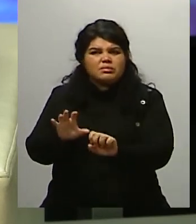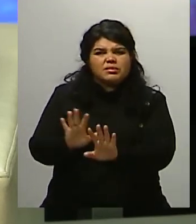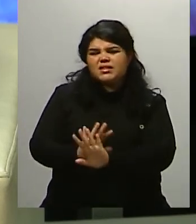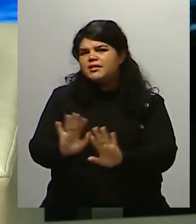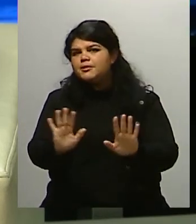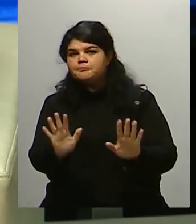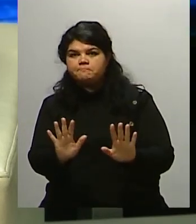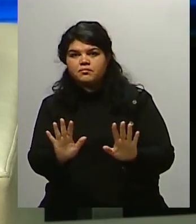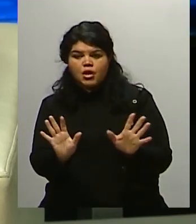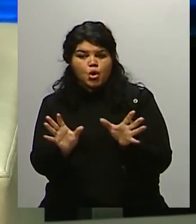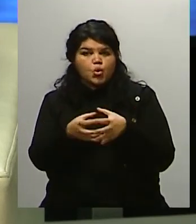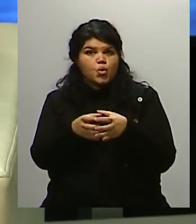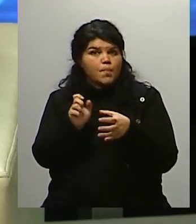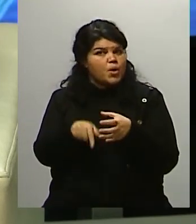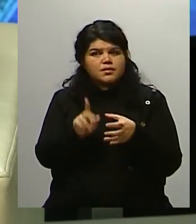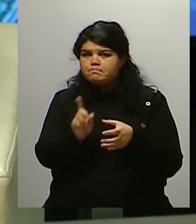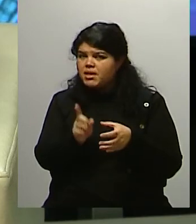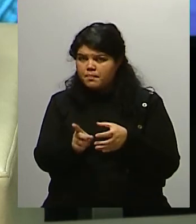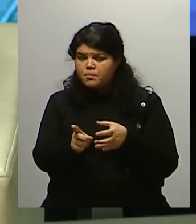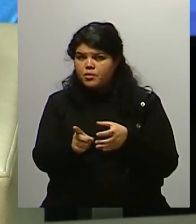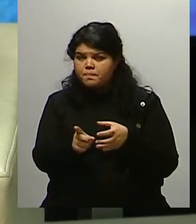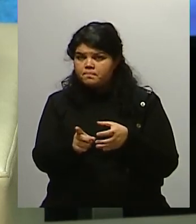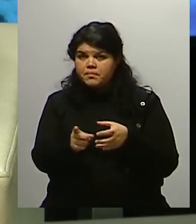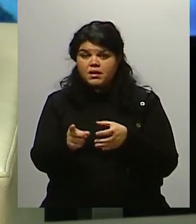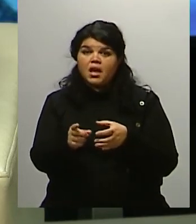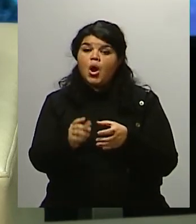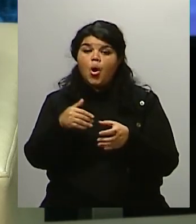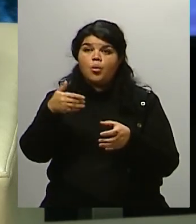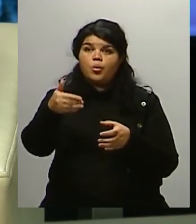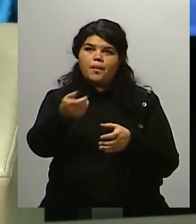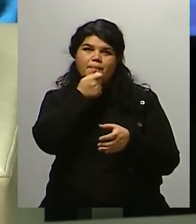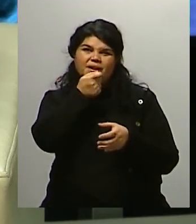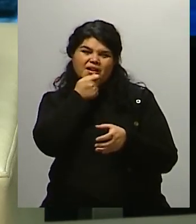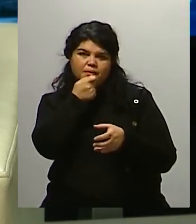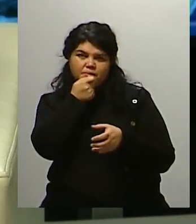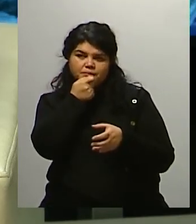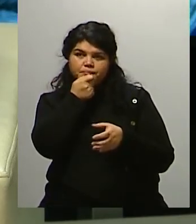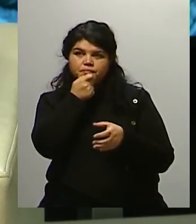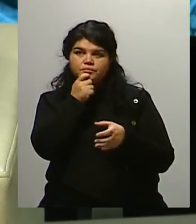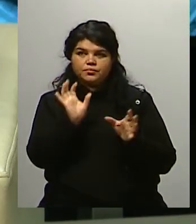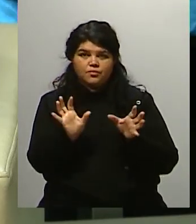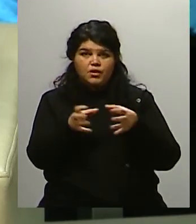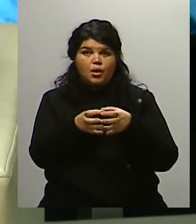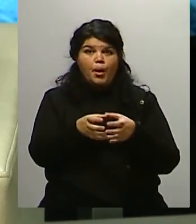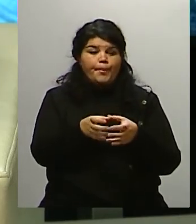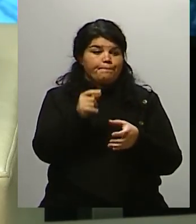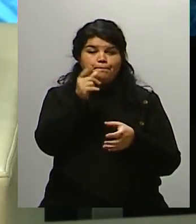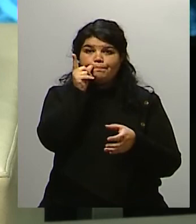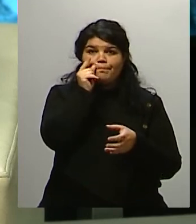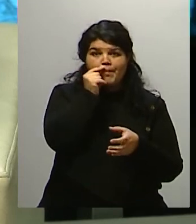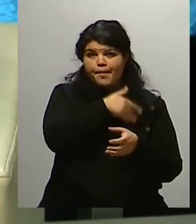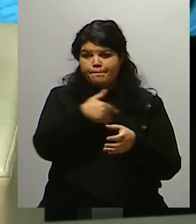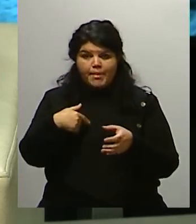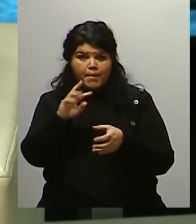que ya esa generación va a quedar ahí y cuando se mueran, por ejemplo, sus principales abastecedores, sus padres, van a ser